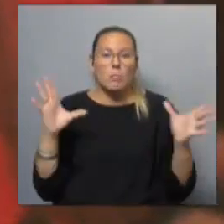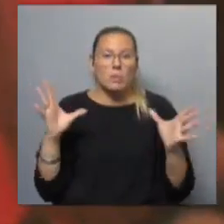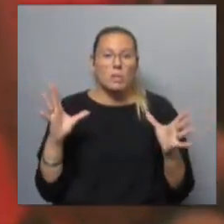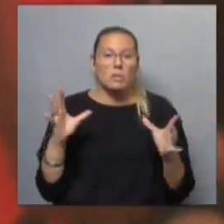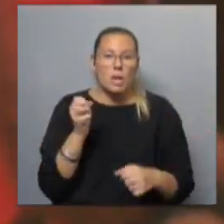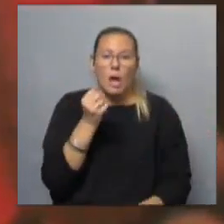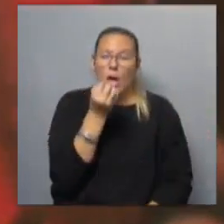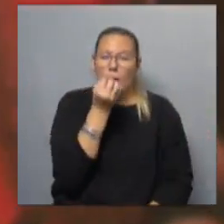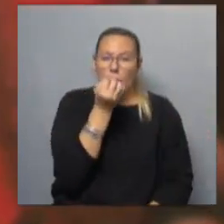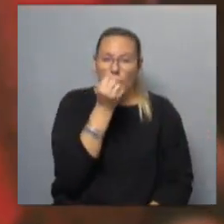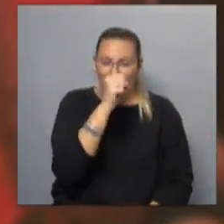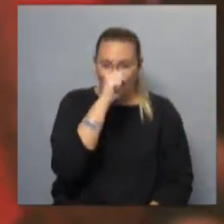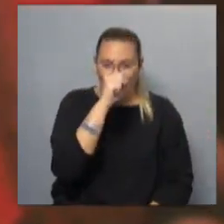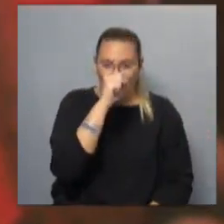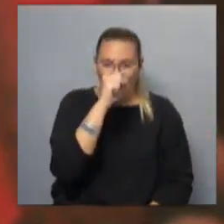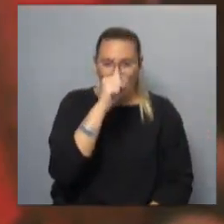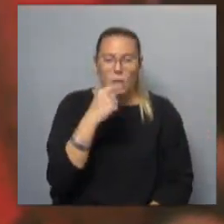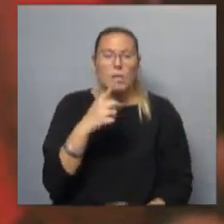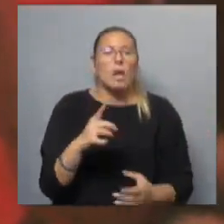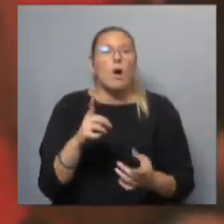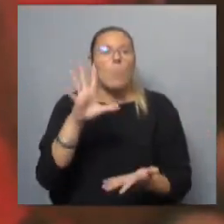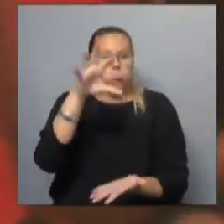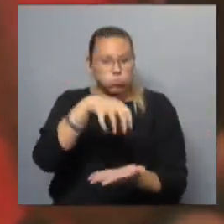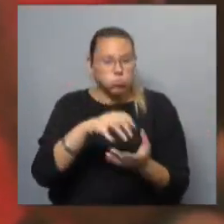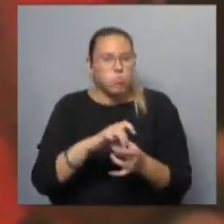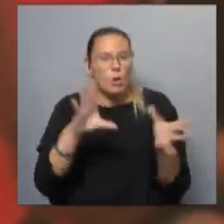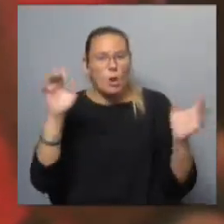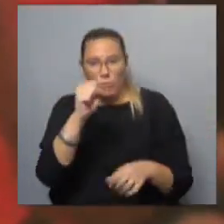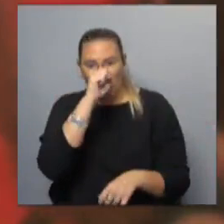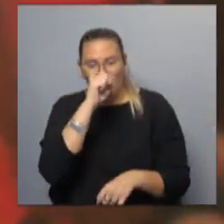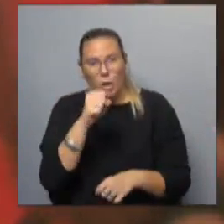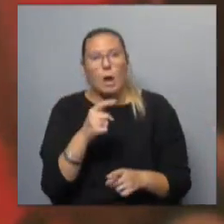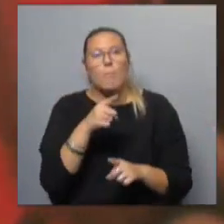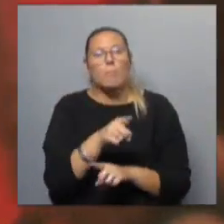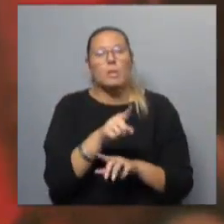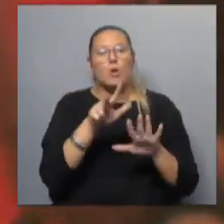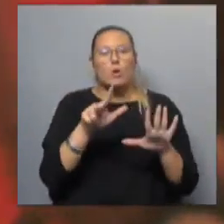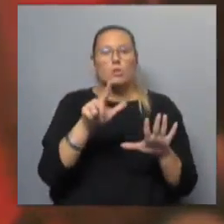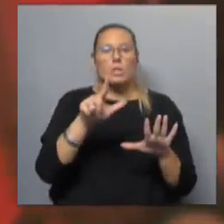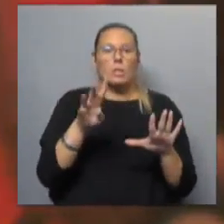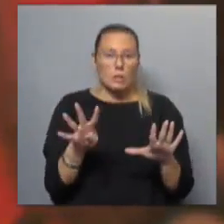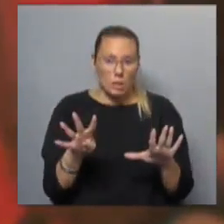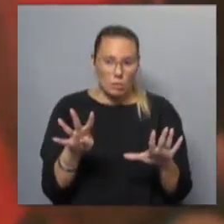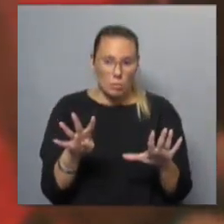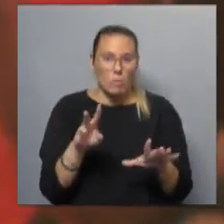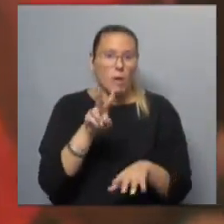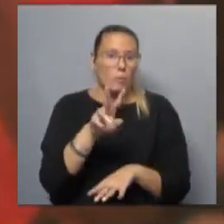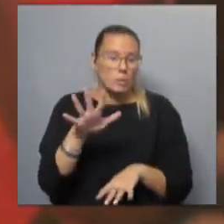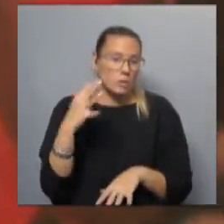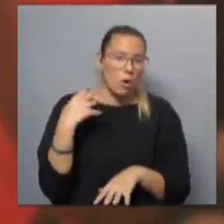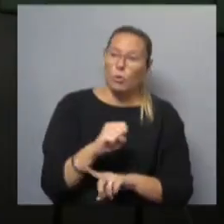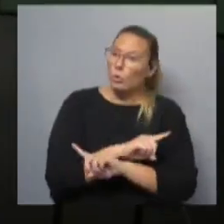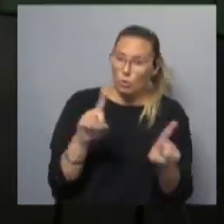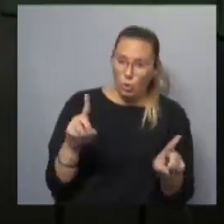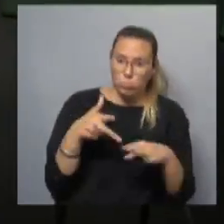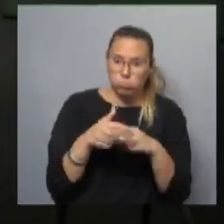Florida. Y uno dice, bueno, Monumento a la Independencia en Florida se habrá inaugurado en 1879, en el 25 de agosto,